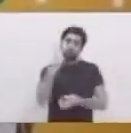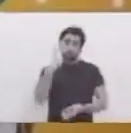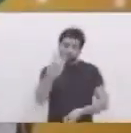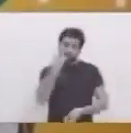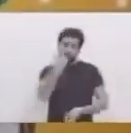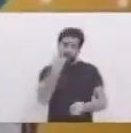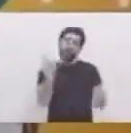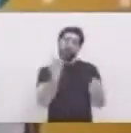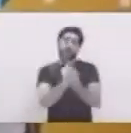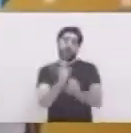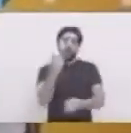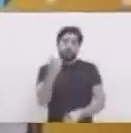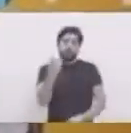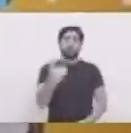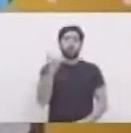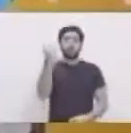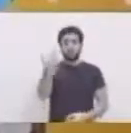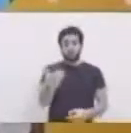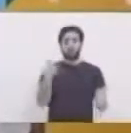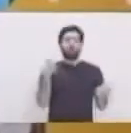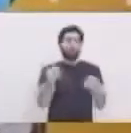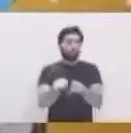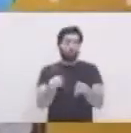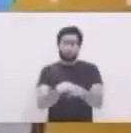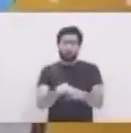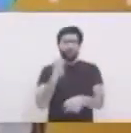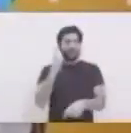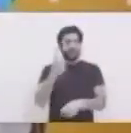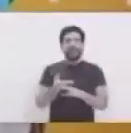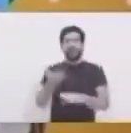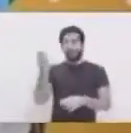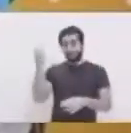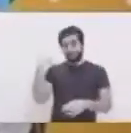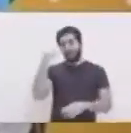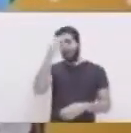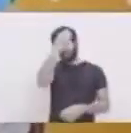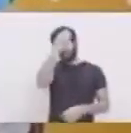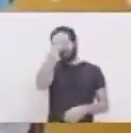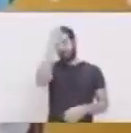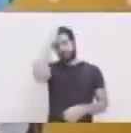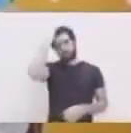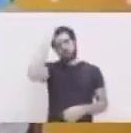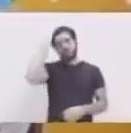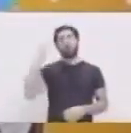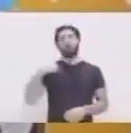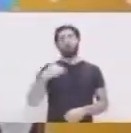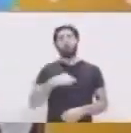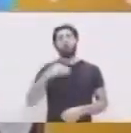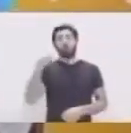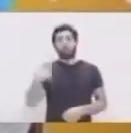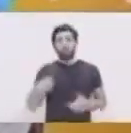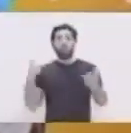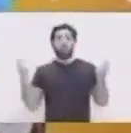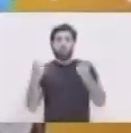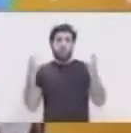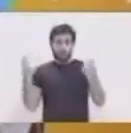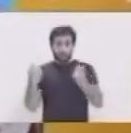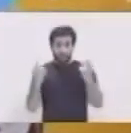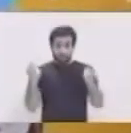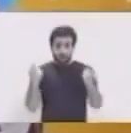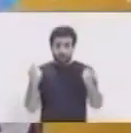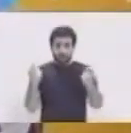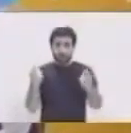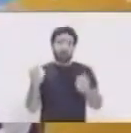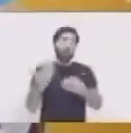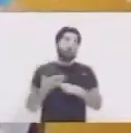te estamos esperando para recibirte con el mismo amor que nos ha caracterizado. Y ahora todavía para celebrar lo más grande, porque hace